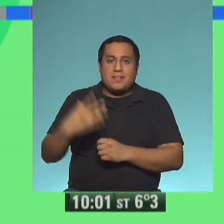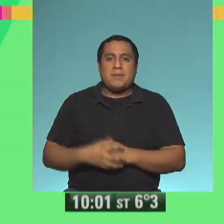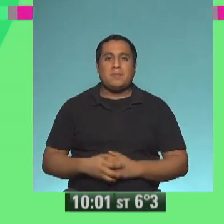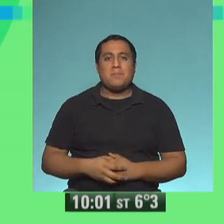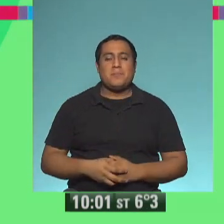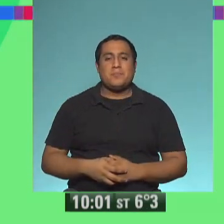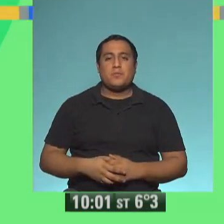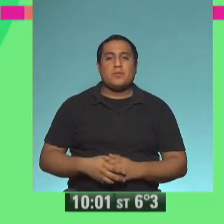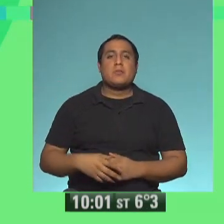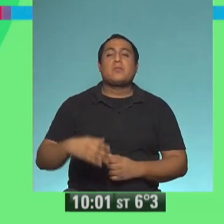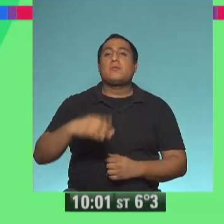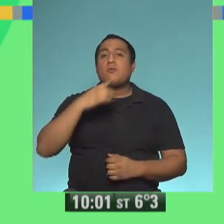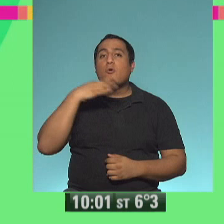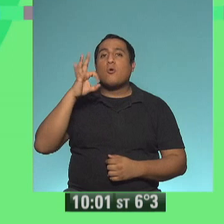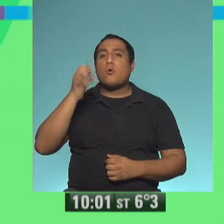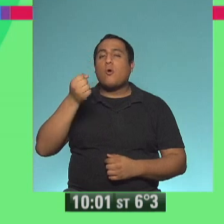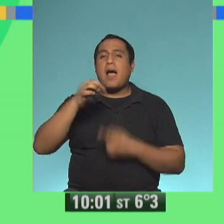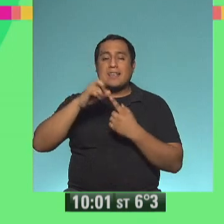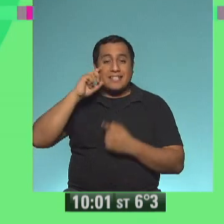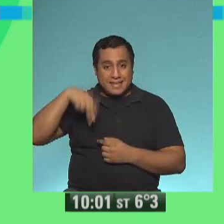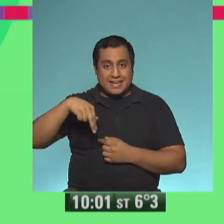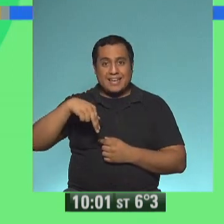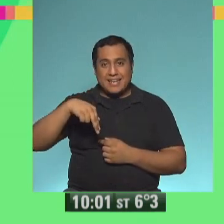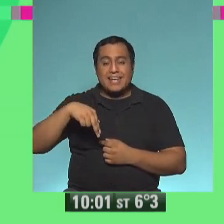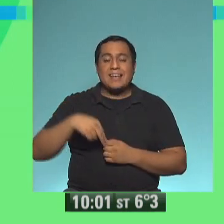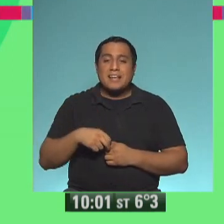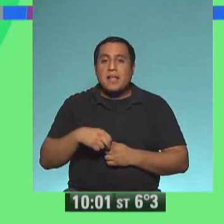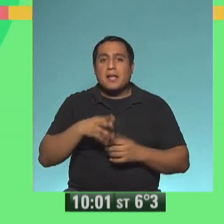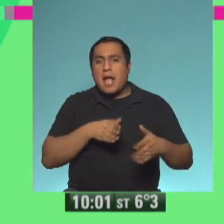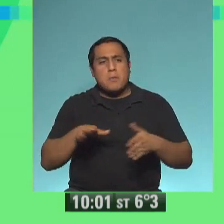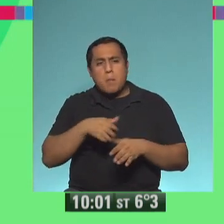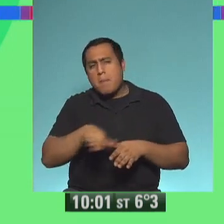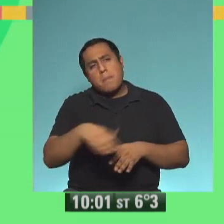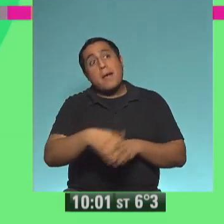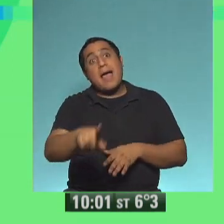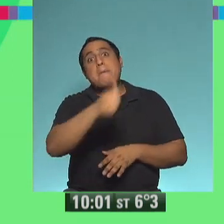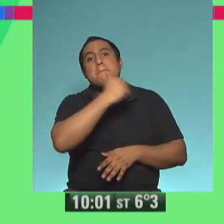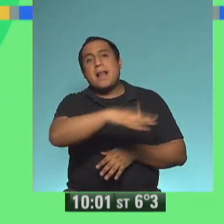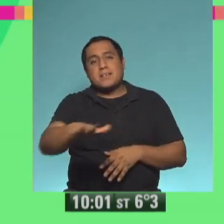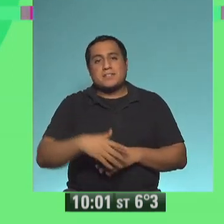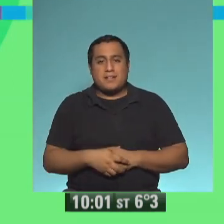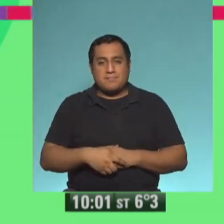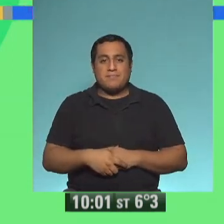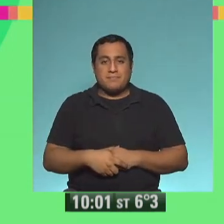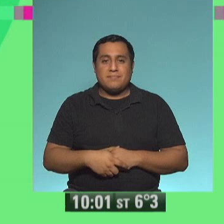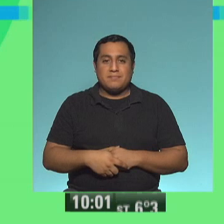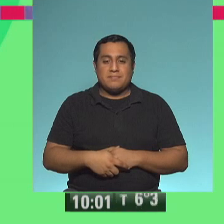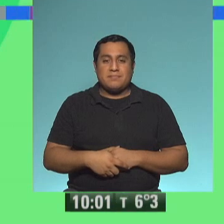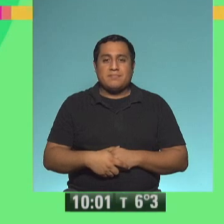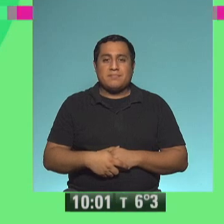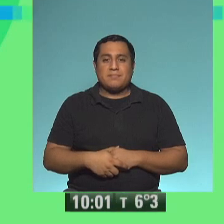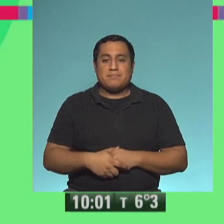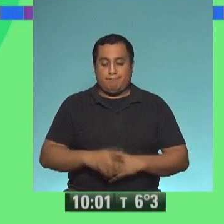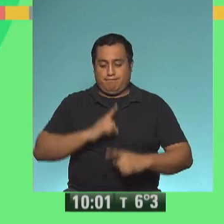caminos. Mirá. Joaquín, mirá qué lindos caminos. Los caminos de Joaquín van a la playa. Mirá, y tiene una X también de camino ahí en el pecho. Esos caminos